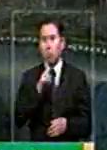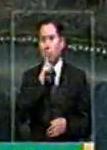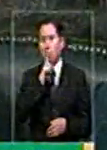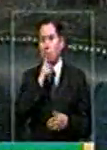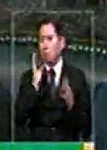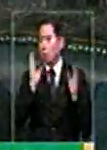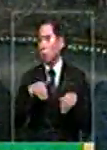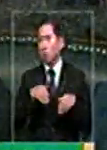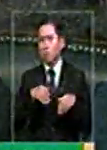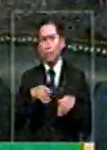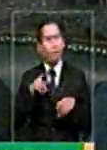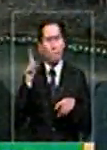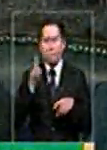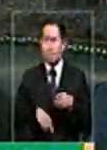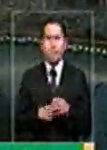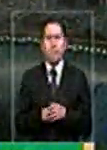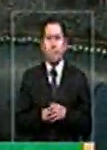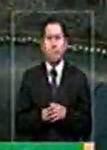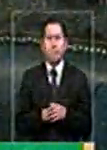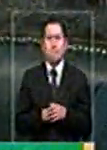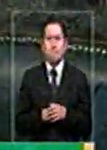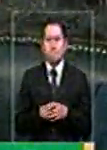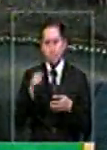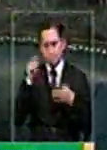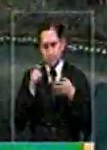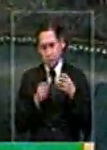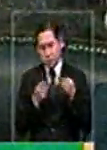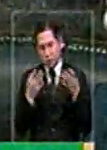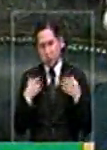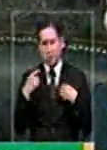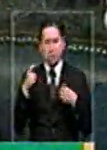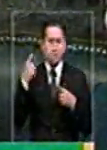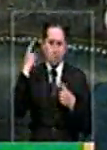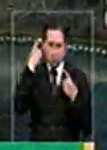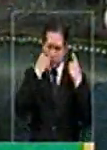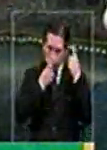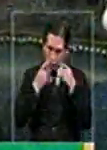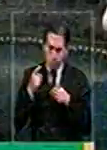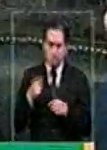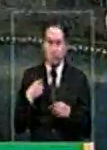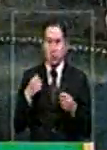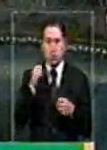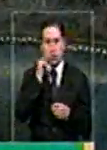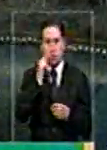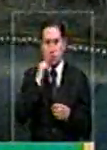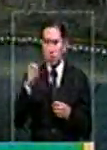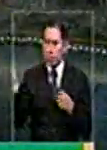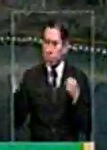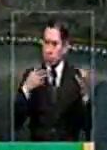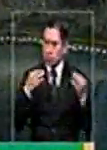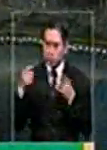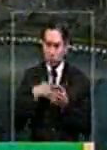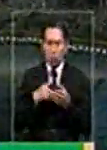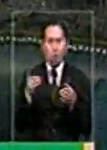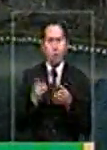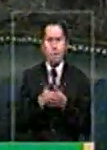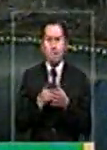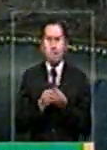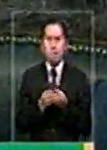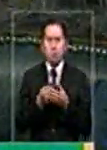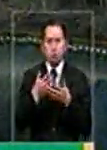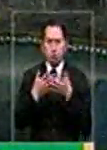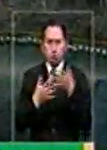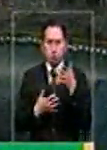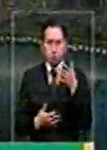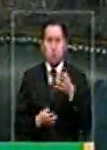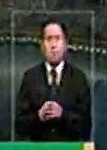alto. Existen muchas otras interrogantes. Día a día recibimos una lluvia de documentación